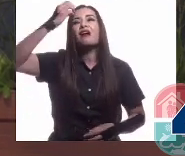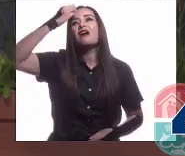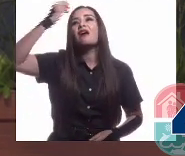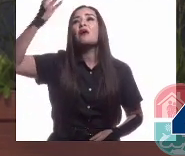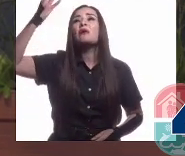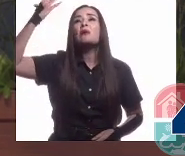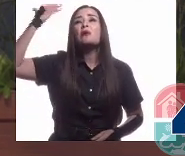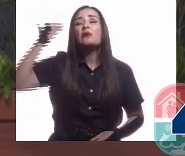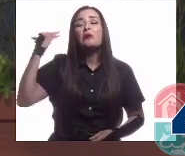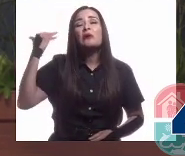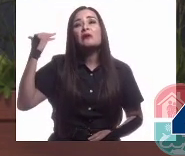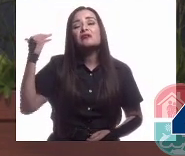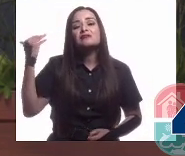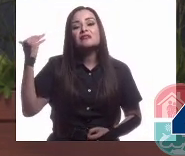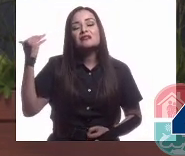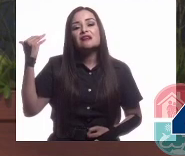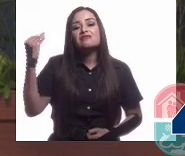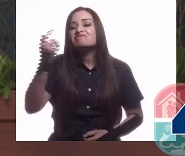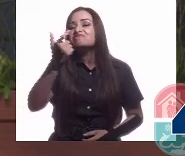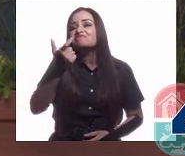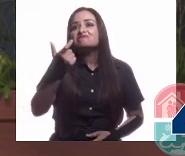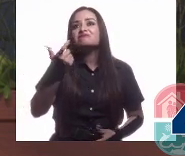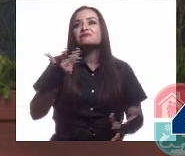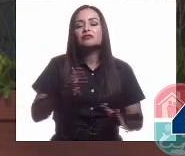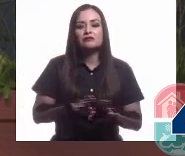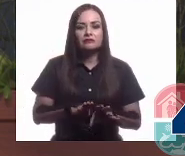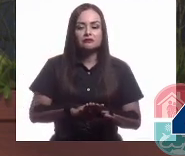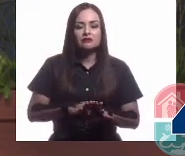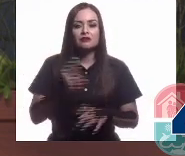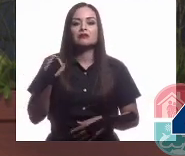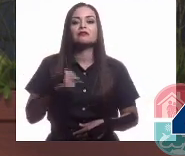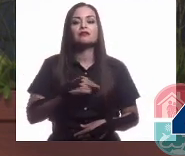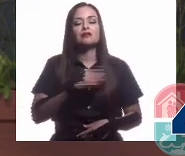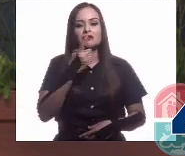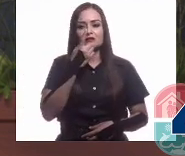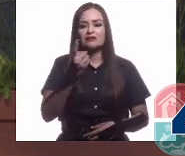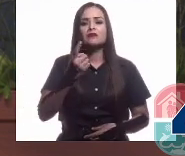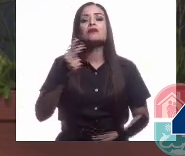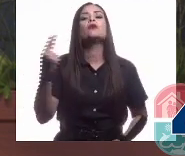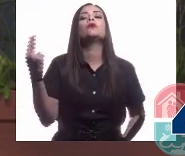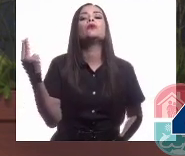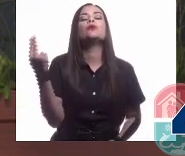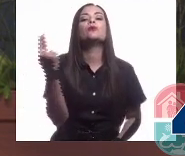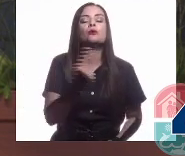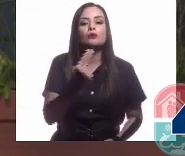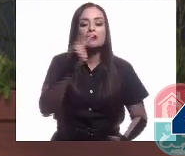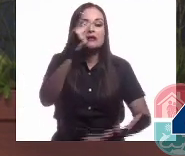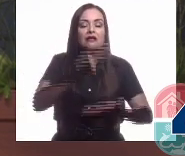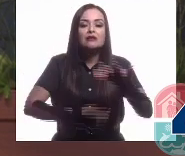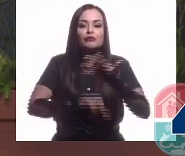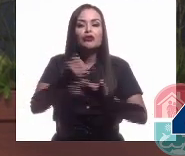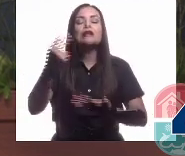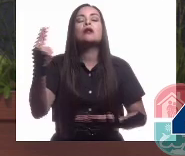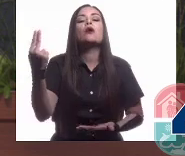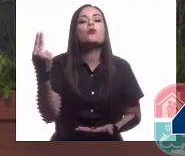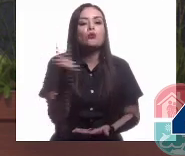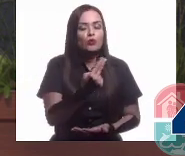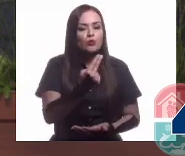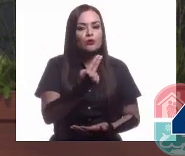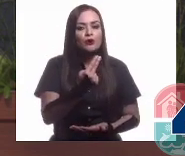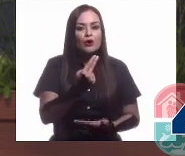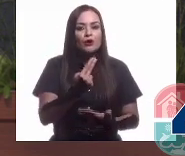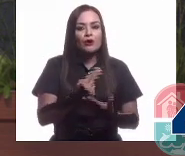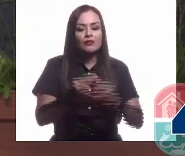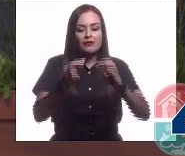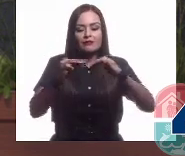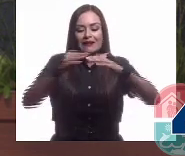algún cajón, sin presupuesto. Insistimos, urge retomar el proyecto del tendido de cable